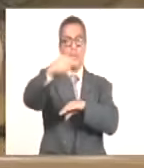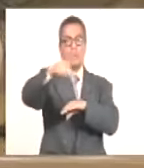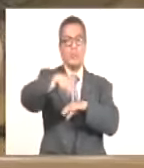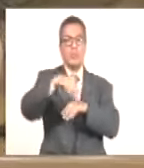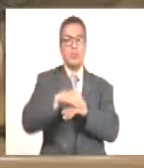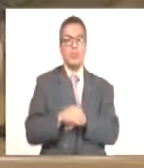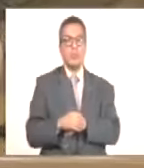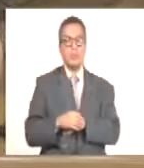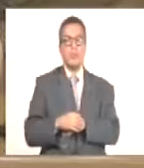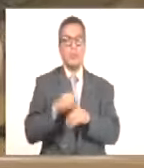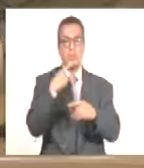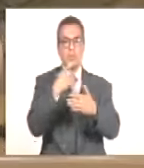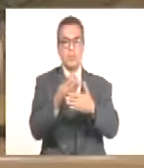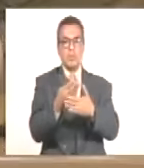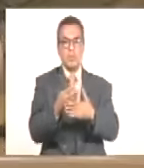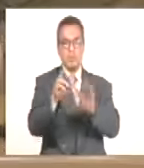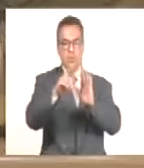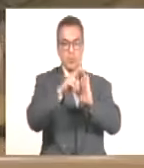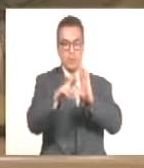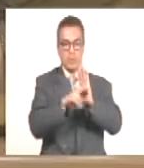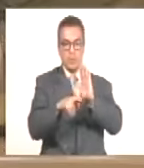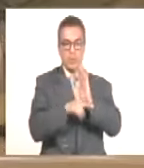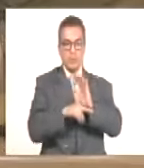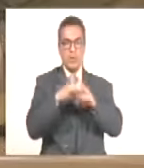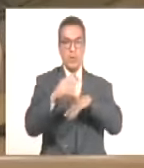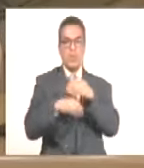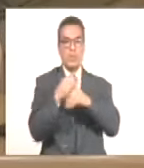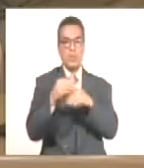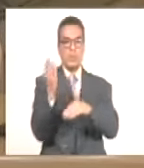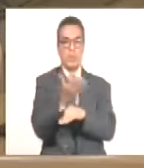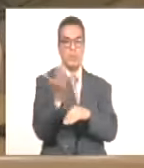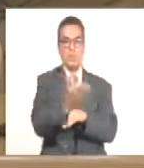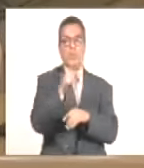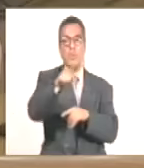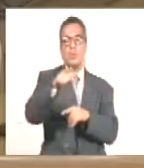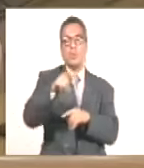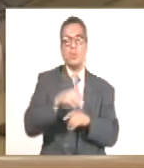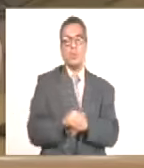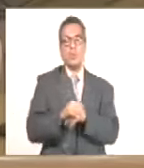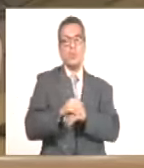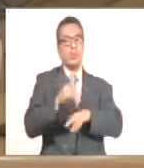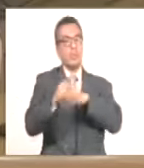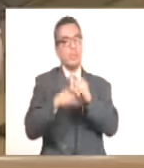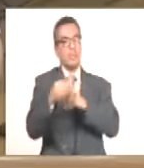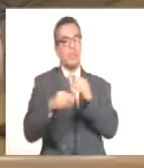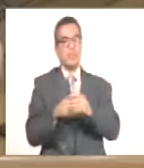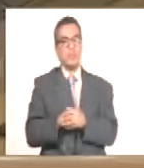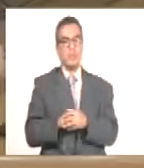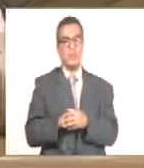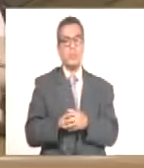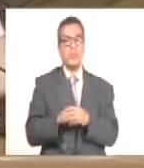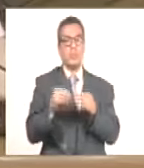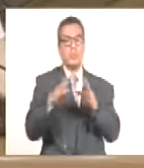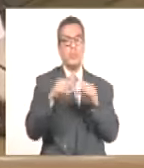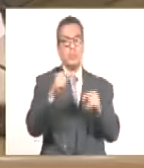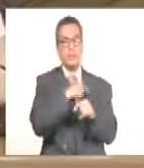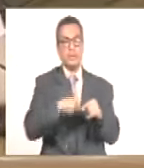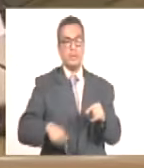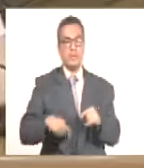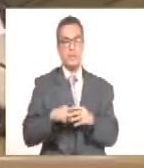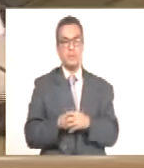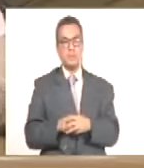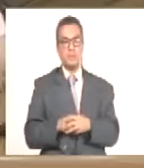Nacional dictar su reglamento y aplicar las sanciones que en él se establezcan. Es todo, ciudadano